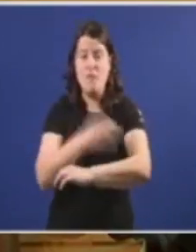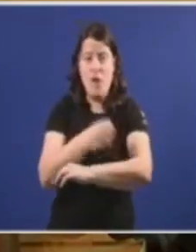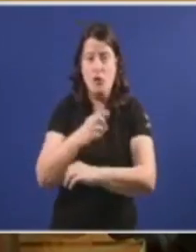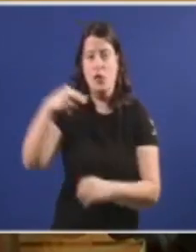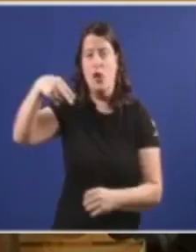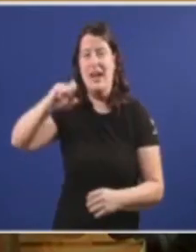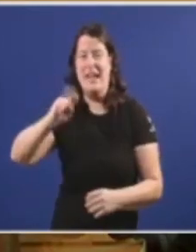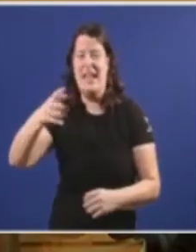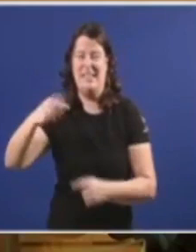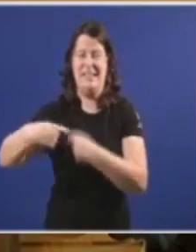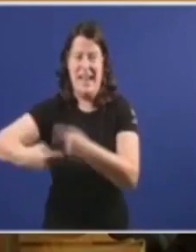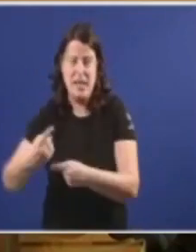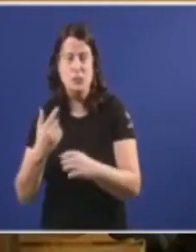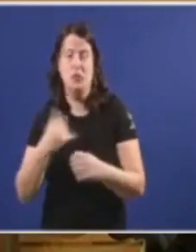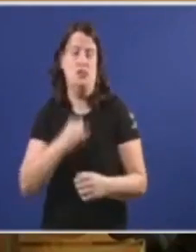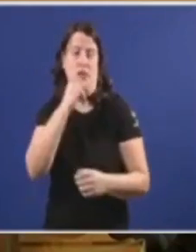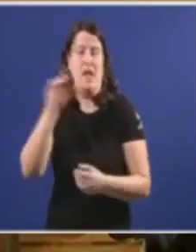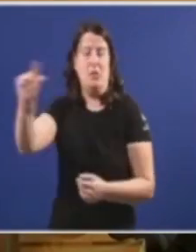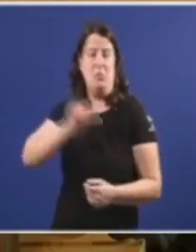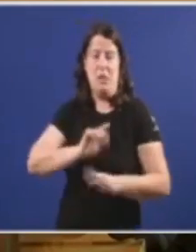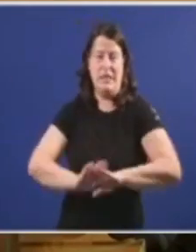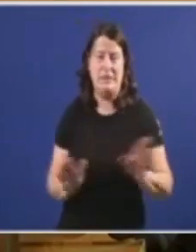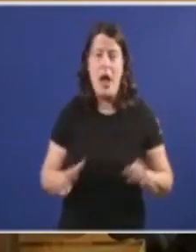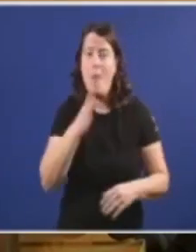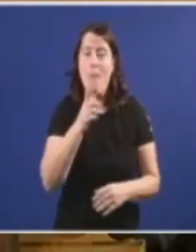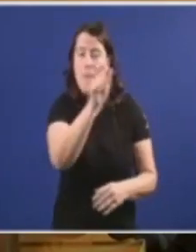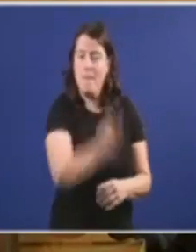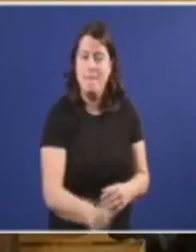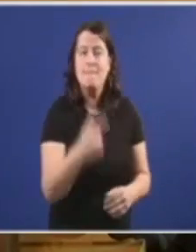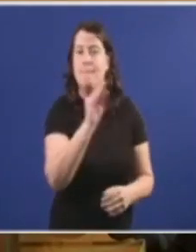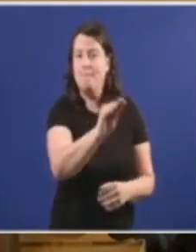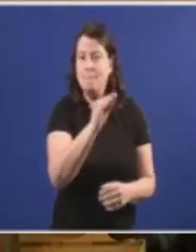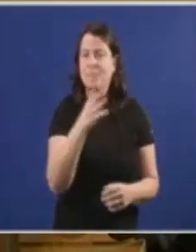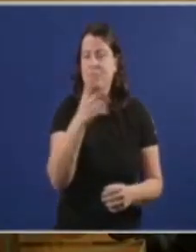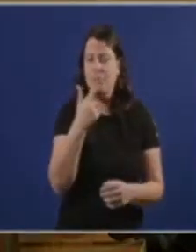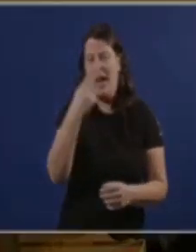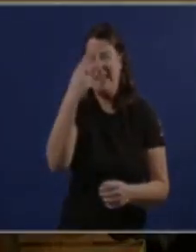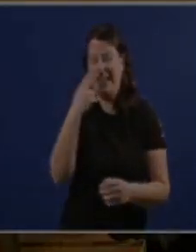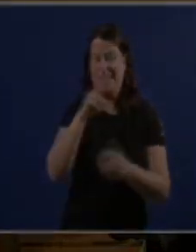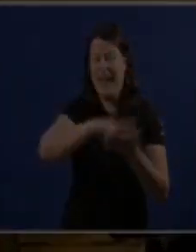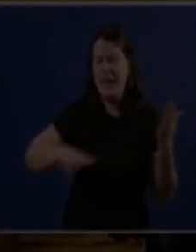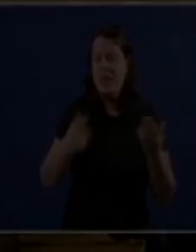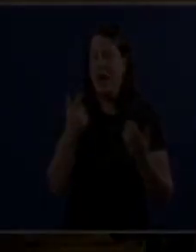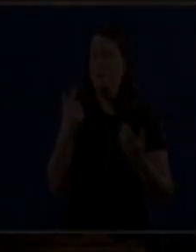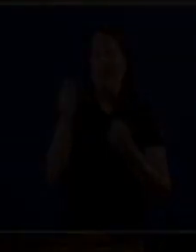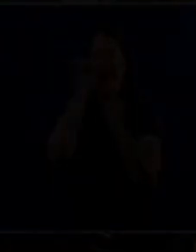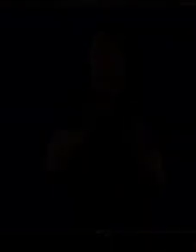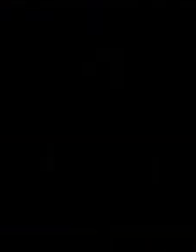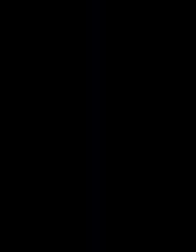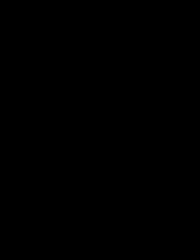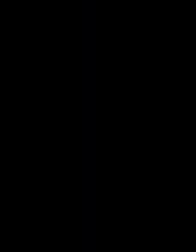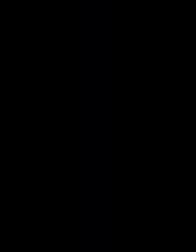Next Generation. Por iso, señor Feijóo, pregúntolle por que renuncia a defender os intereses de Galiza nun asunto tan crucial. Moitas